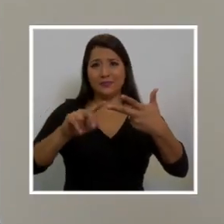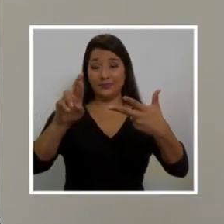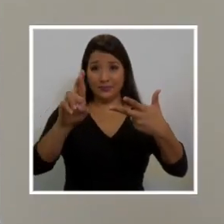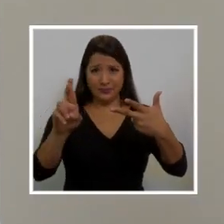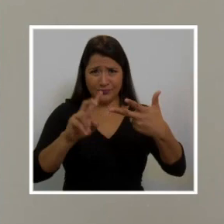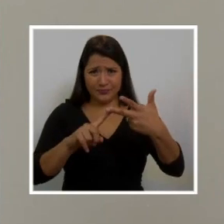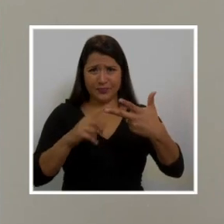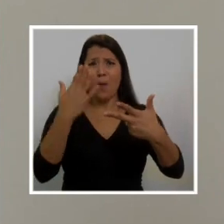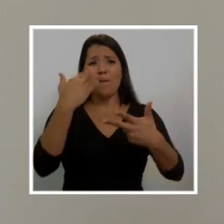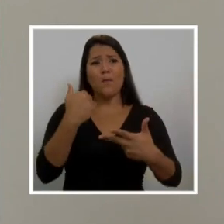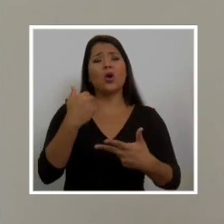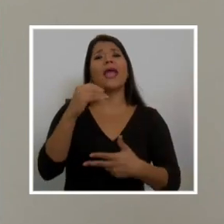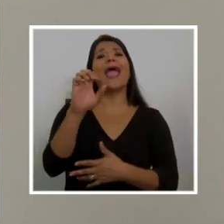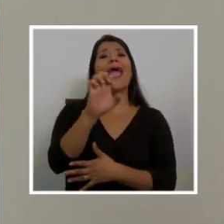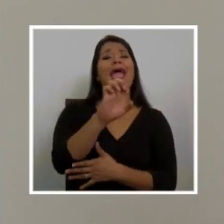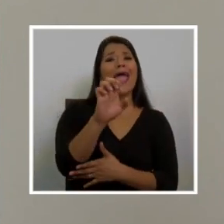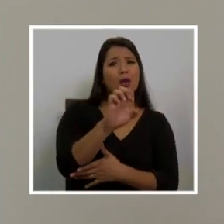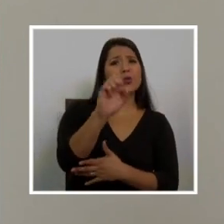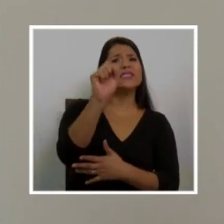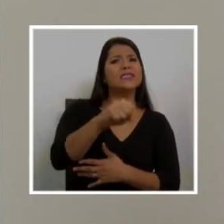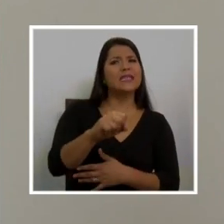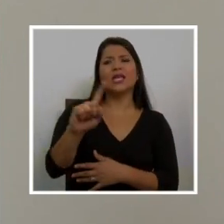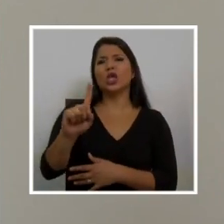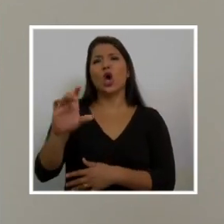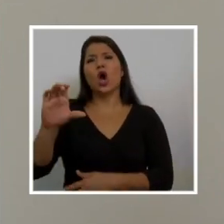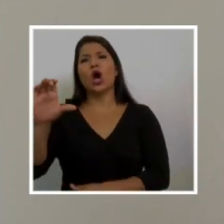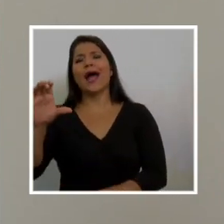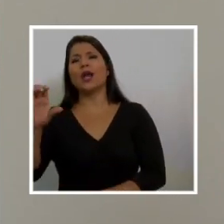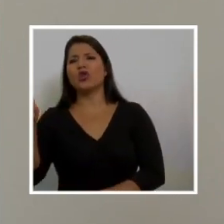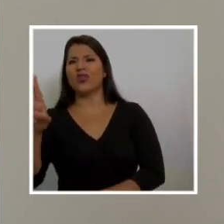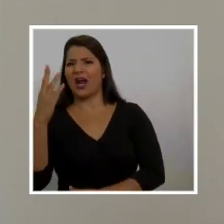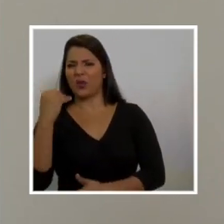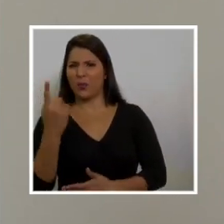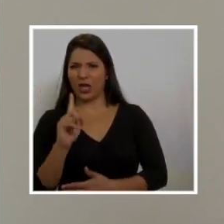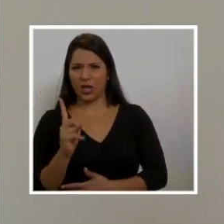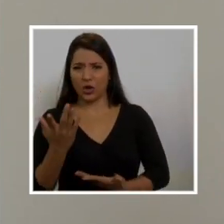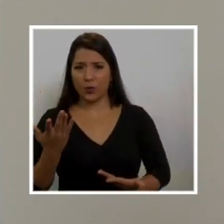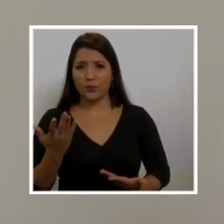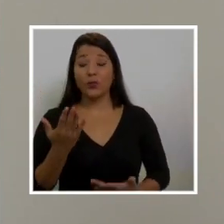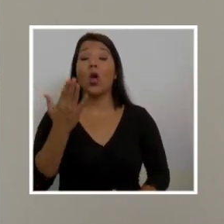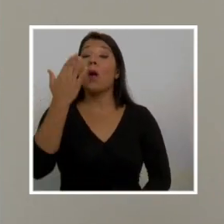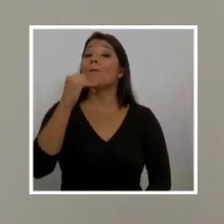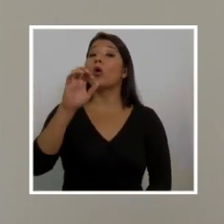Carlos Ricardo? Porque Erwin tiene, digamos, el apoyo